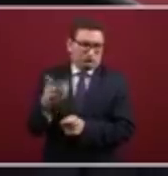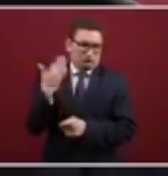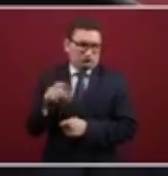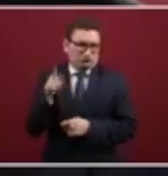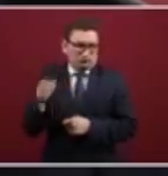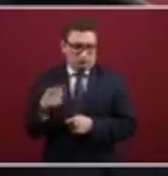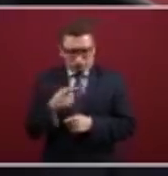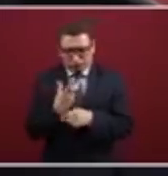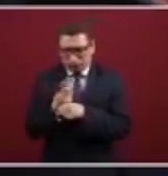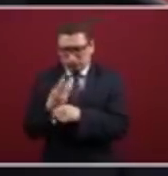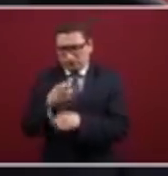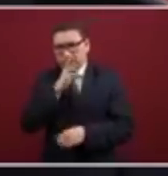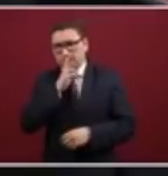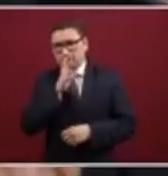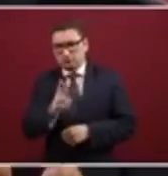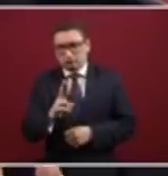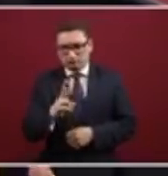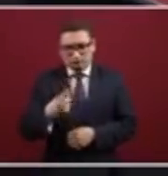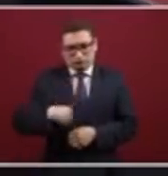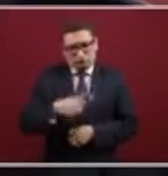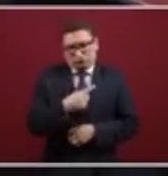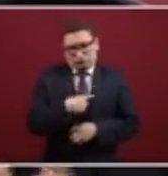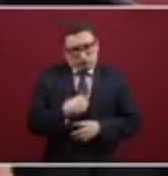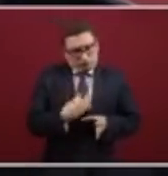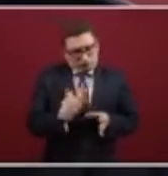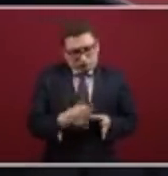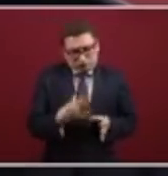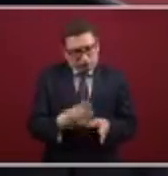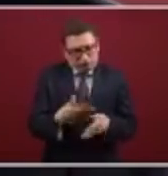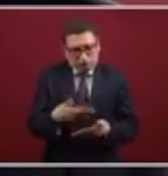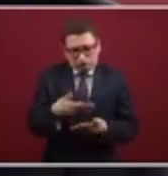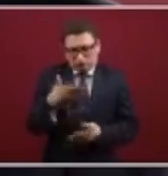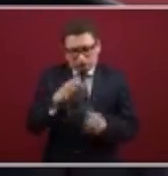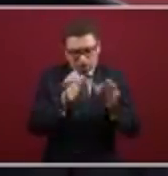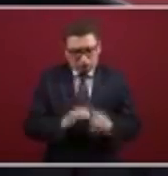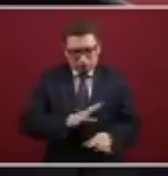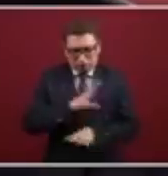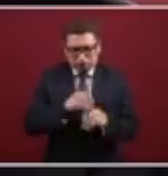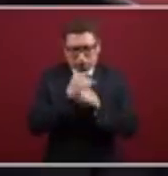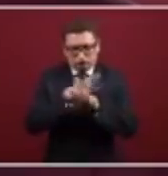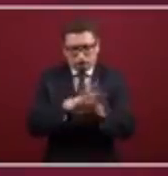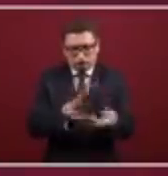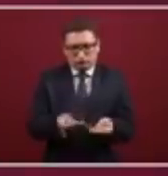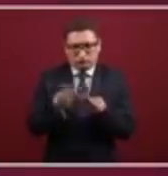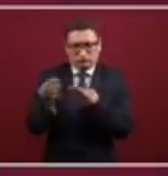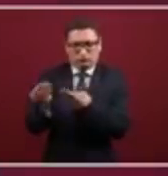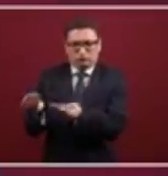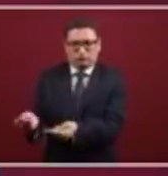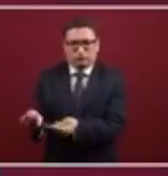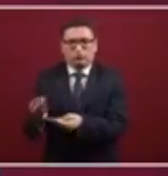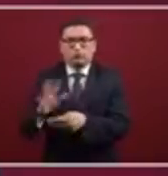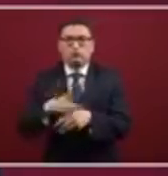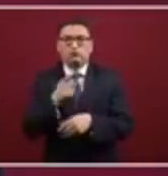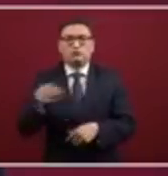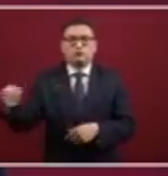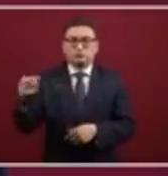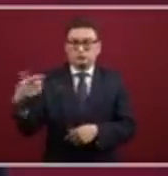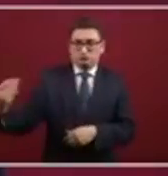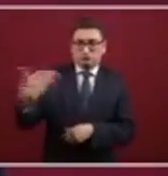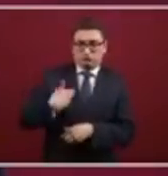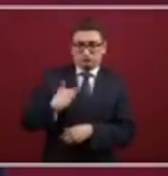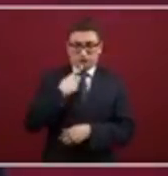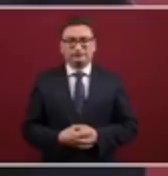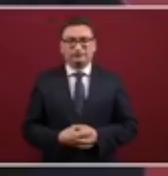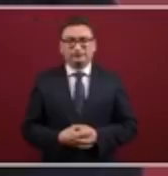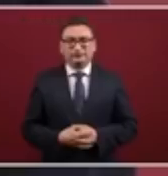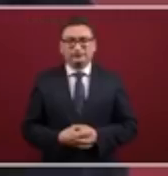resolverlo ante el incremento de jóvenes con adicciones en el país dijo que ya se tiene un plan para contrarrestar el problema